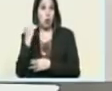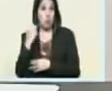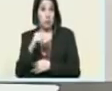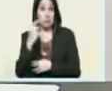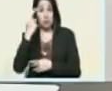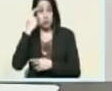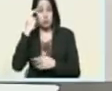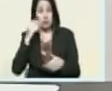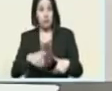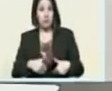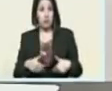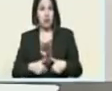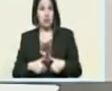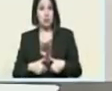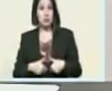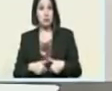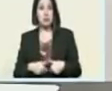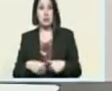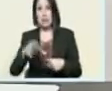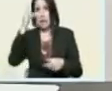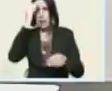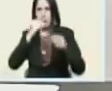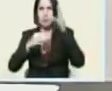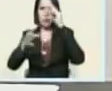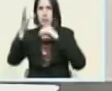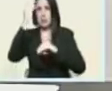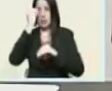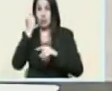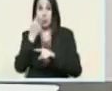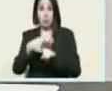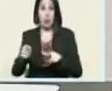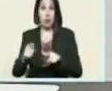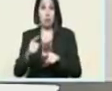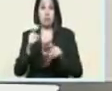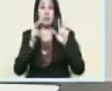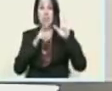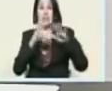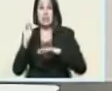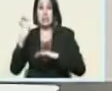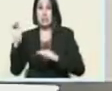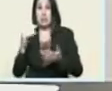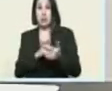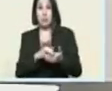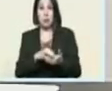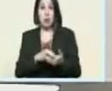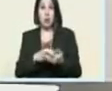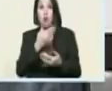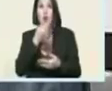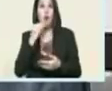que ha sido un gran esfuerzo, ha sido un gran aprendizaje, pero tenemos que lograr la meta de los 700 mil jóvenes